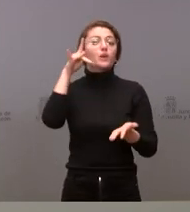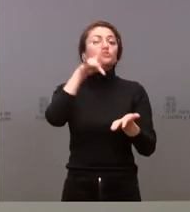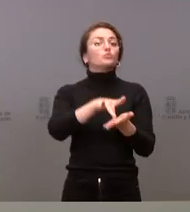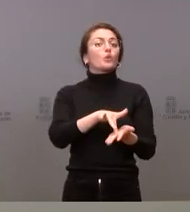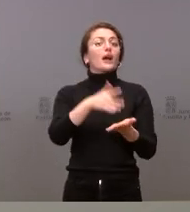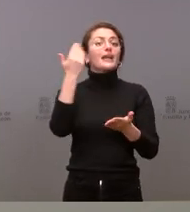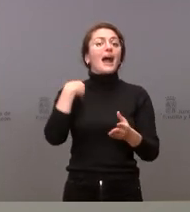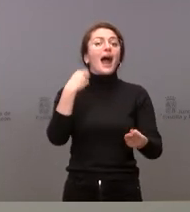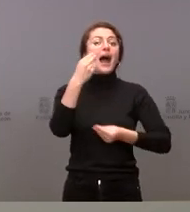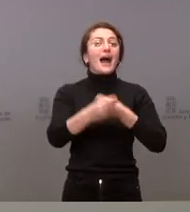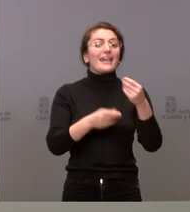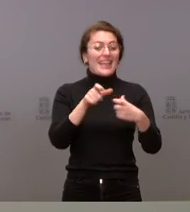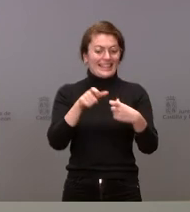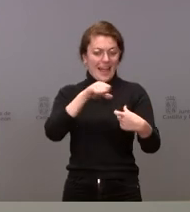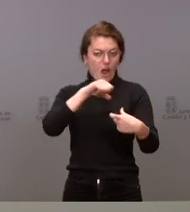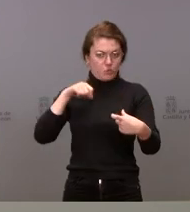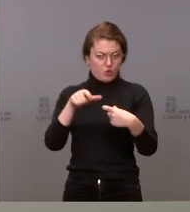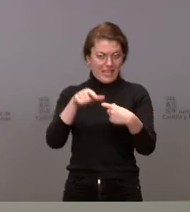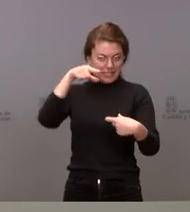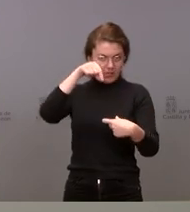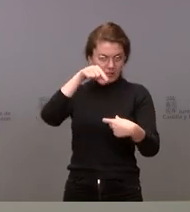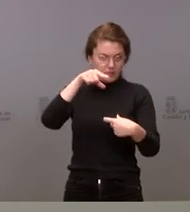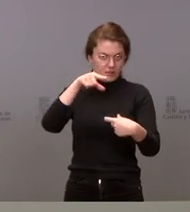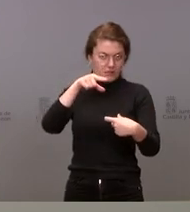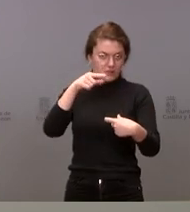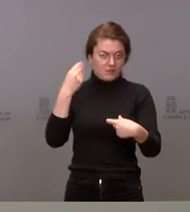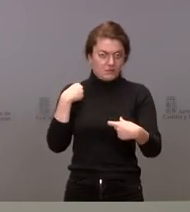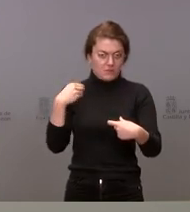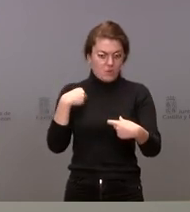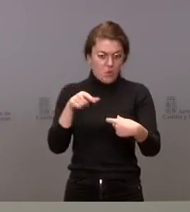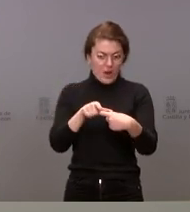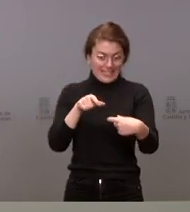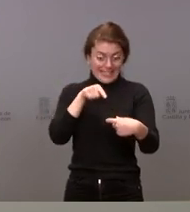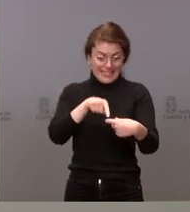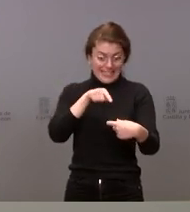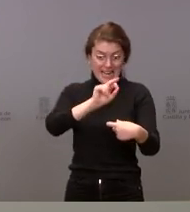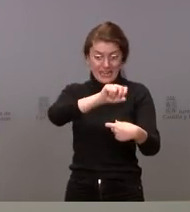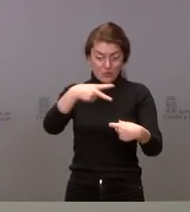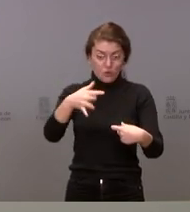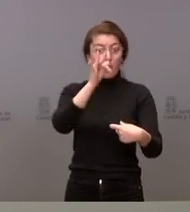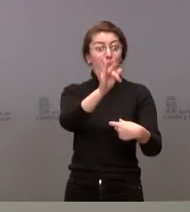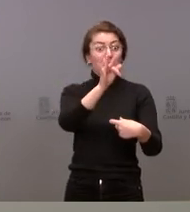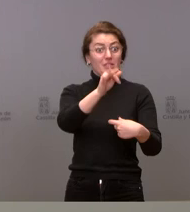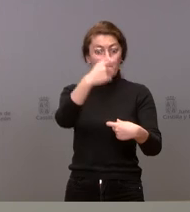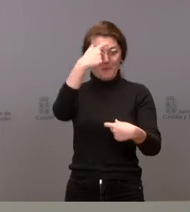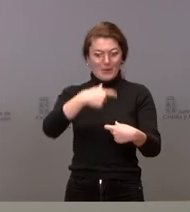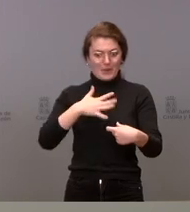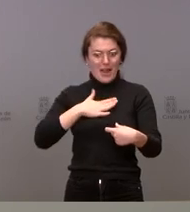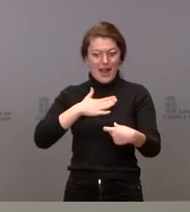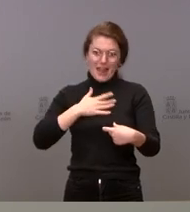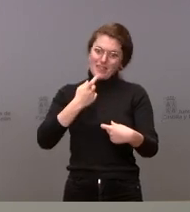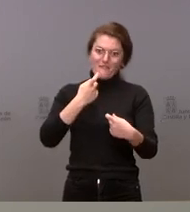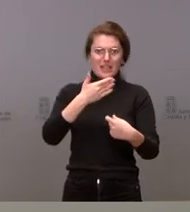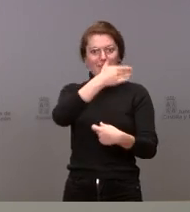realizarse un auto test auto test una persona sin fondo test y sts es positivo y esa persona tiene necesidad de una baja